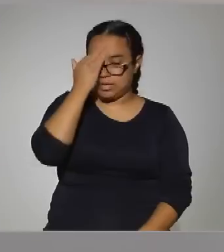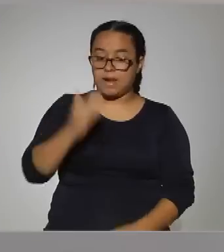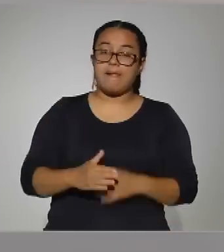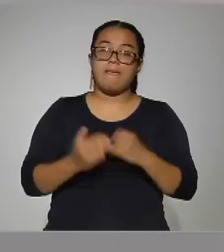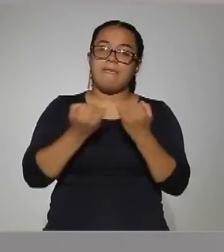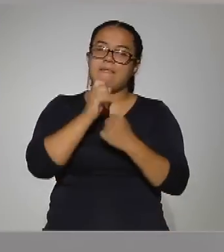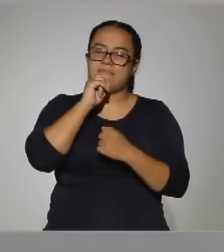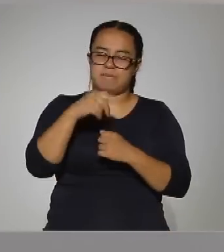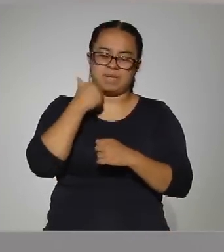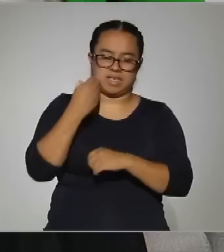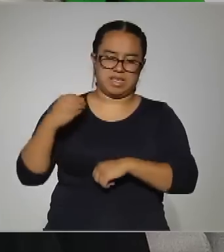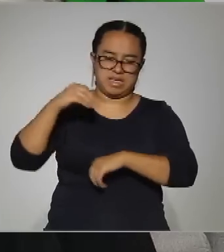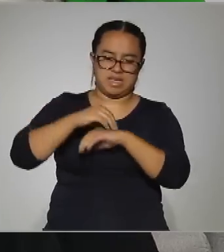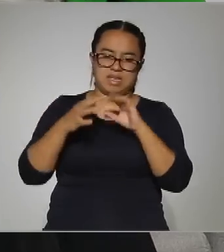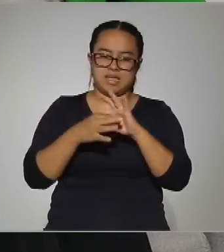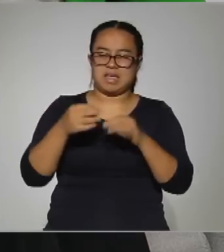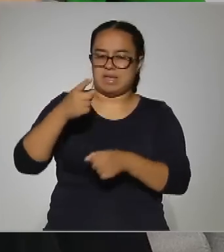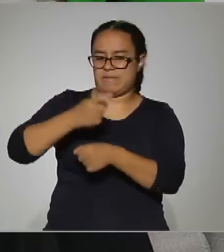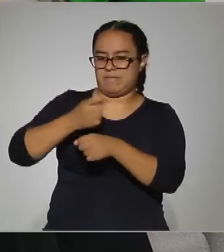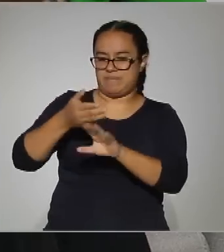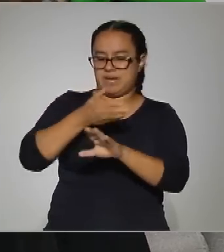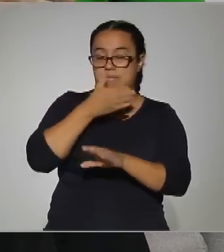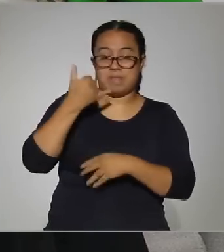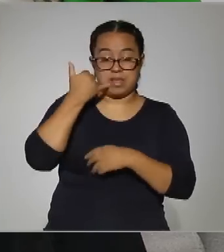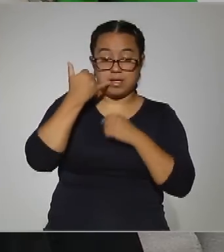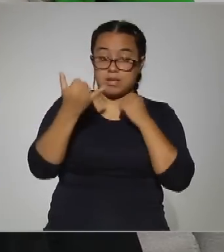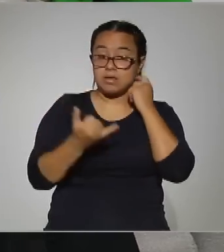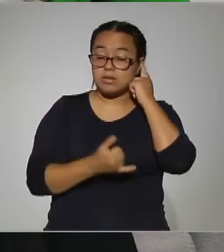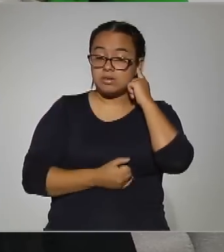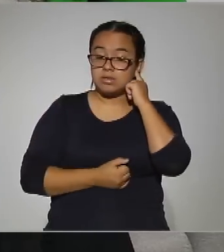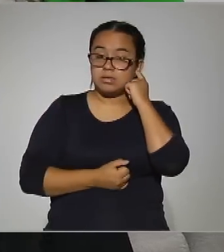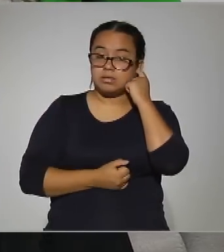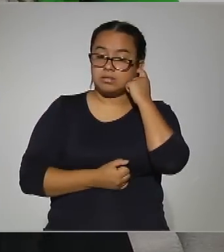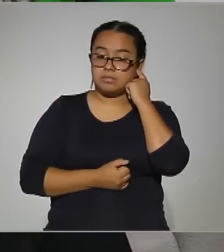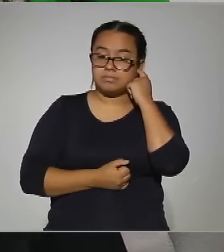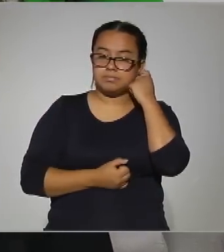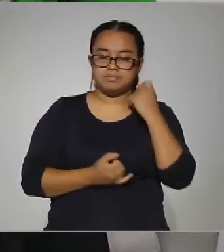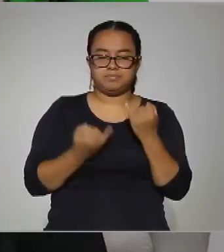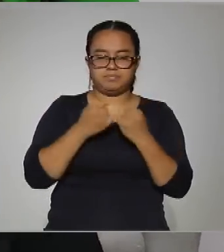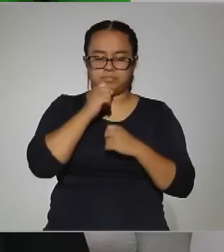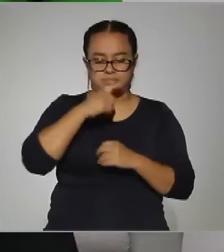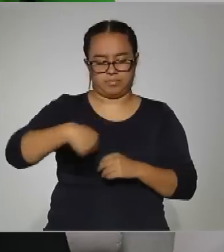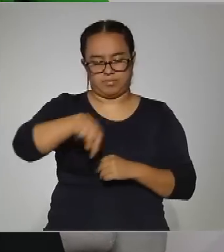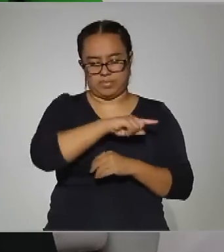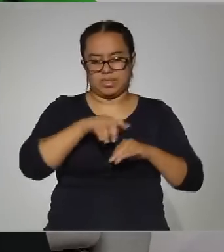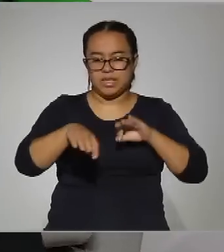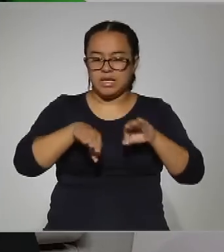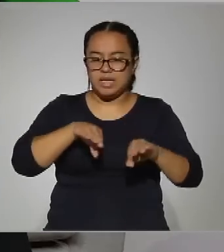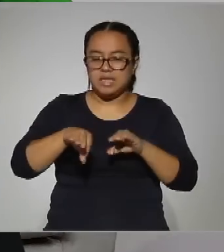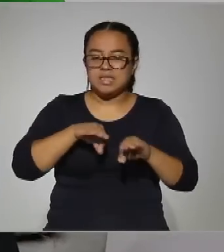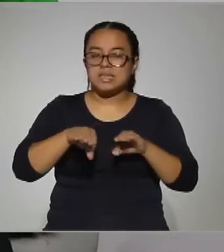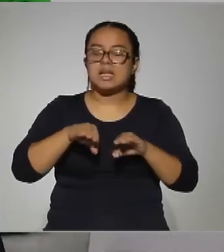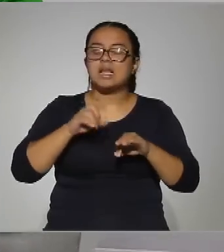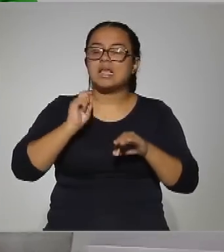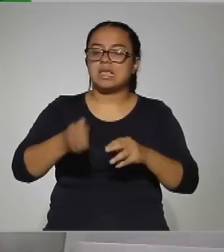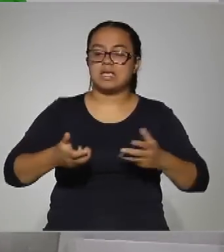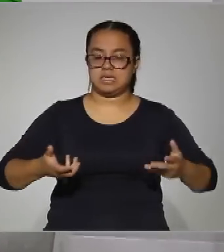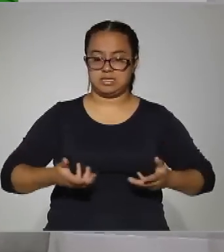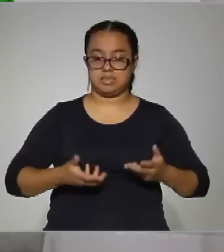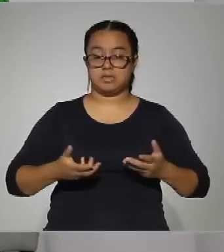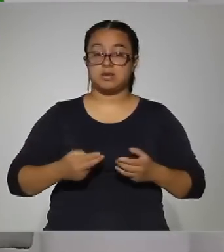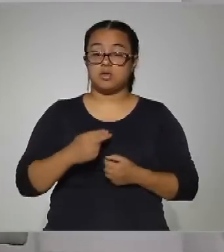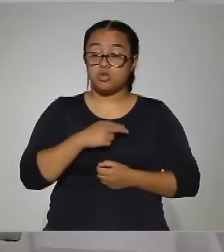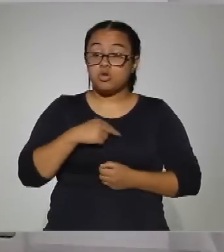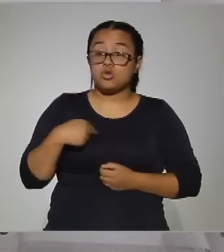comentar una cosita respecto a la primer llamada. Me parece que, bueno, un poco la labor que hacemos nosotros aquí es que, más que dar